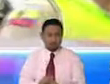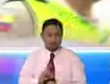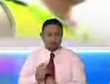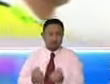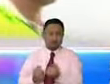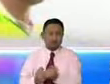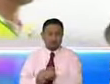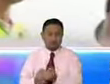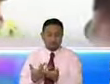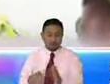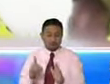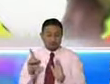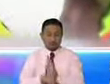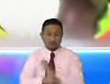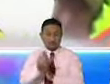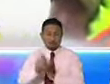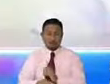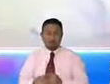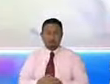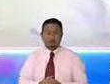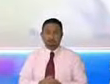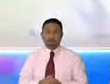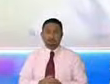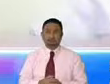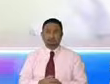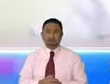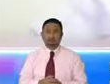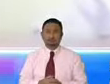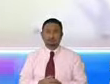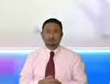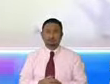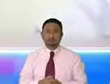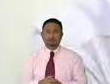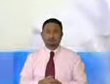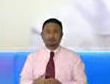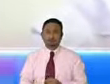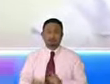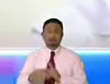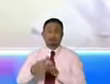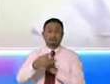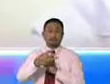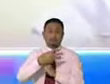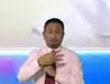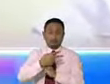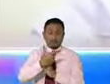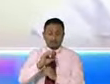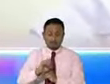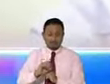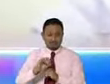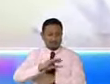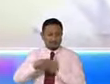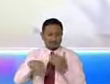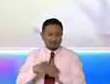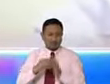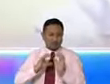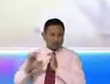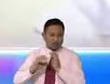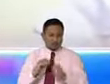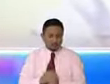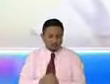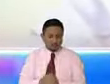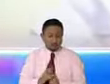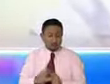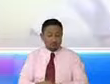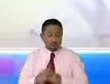de la denuncia de ciudadanos. Nosotros a través de la página web y los medios de información, cuando se inicia el